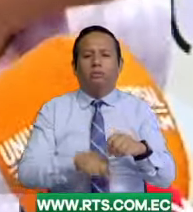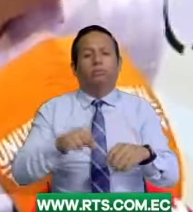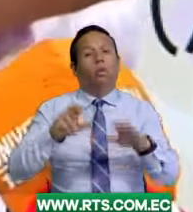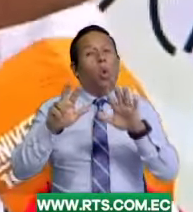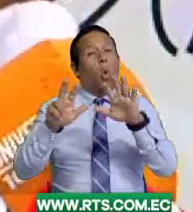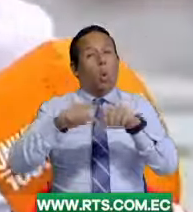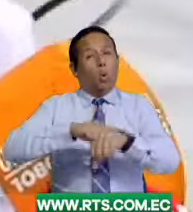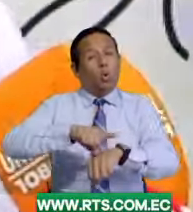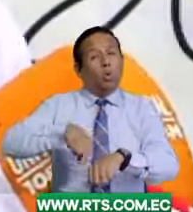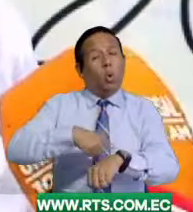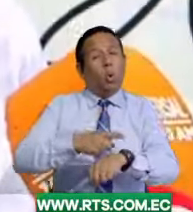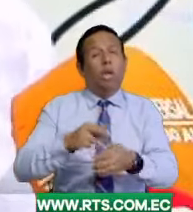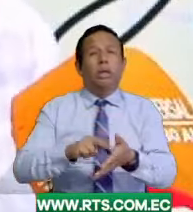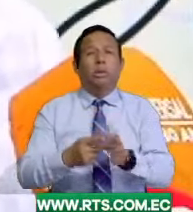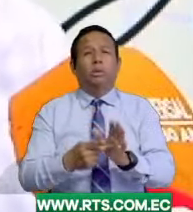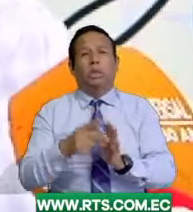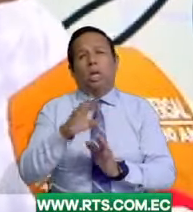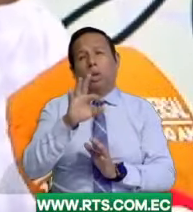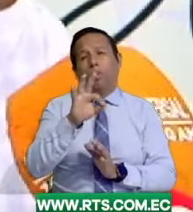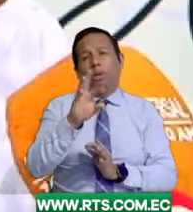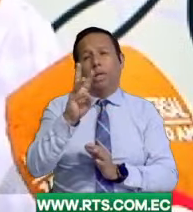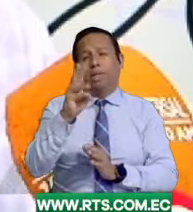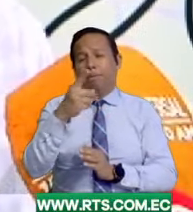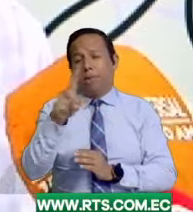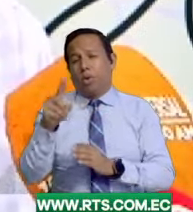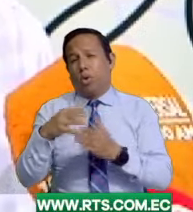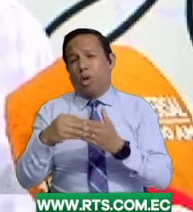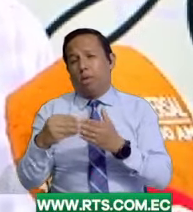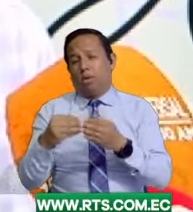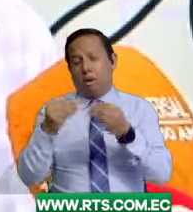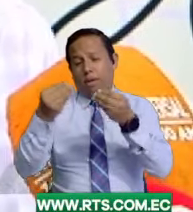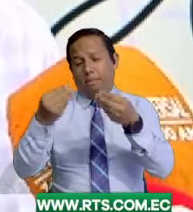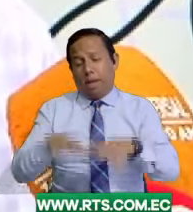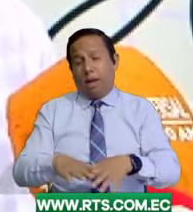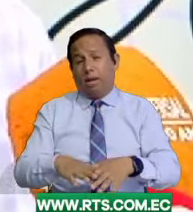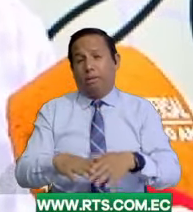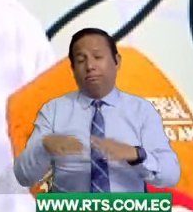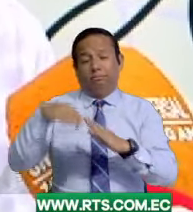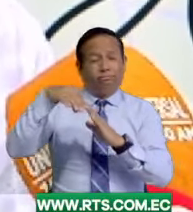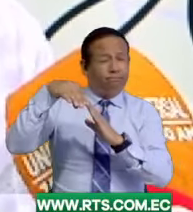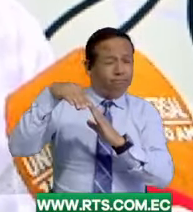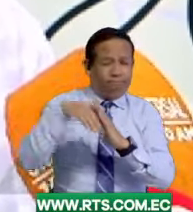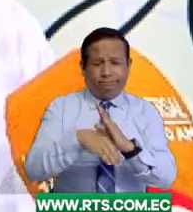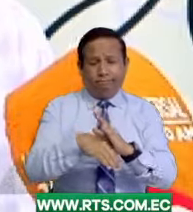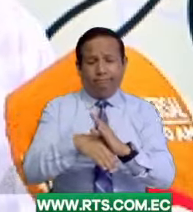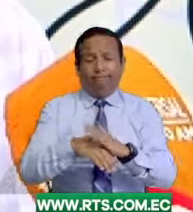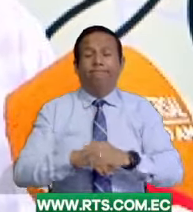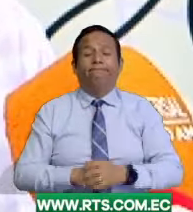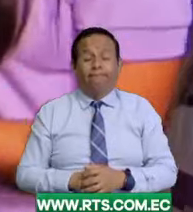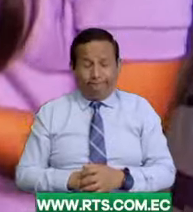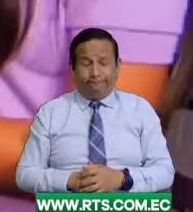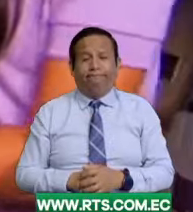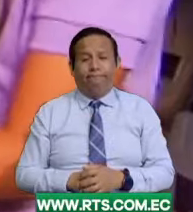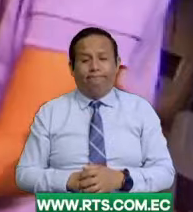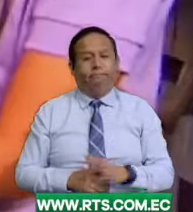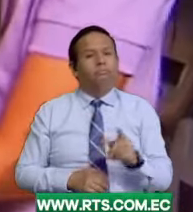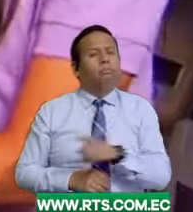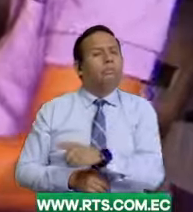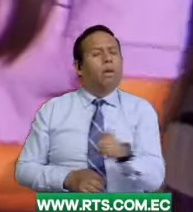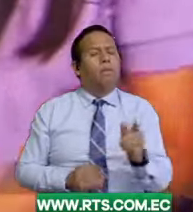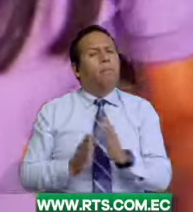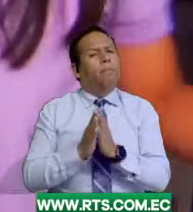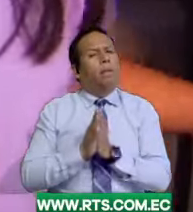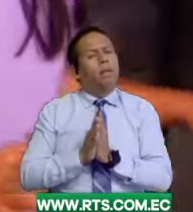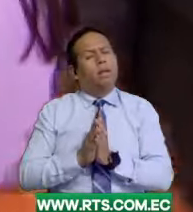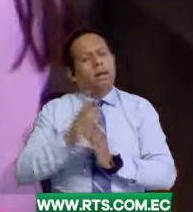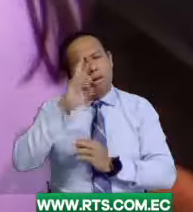96 millones de dólares de impacto que vamos a sufrir como sectores empresariales. Piden que al menos se